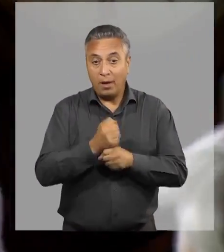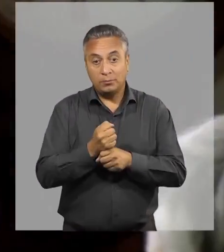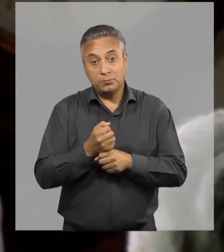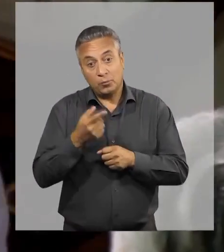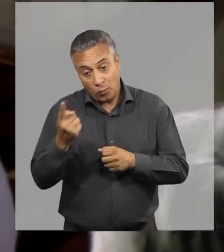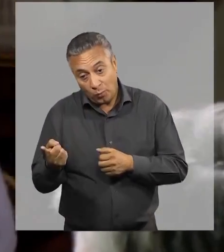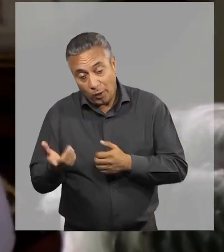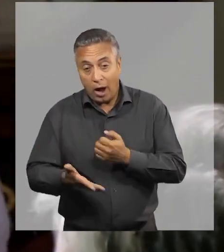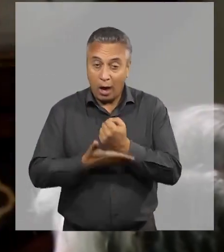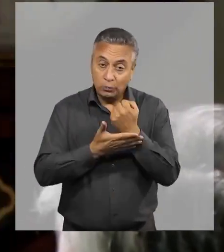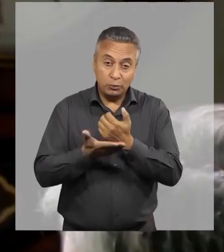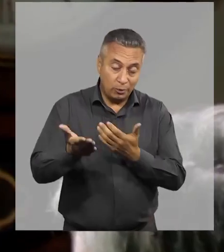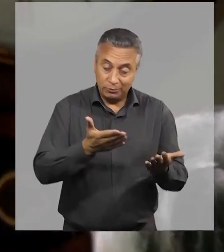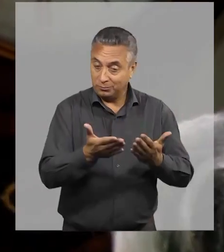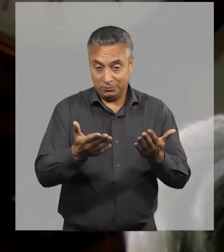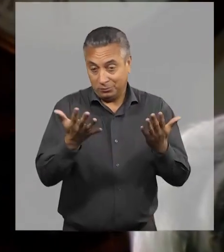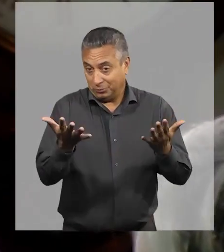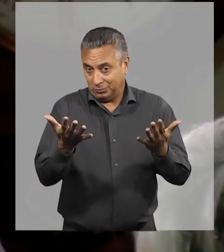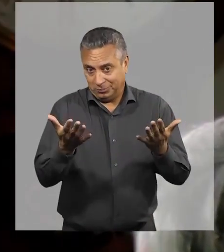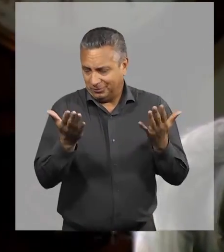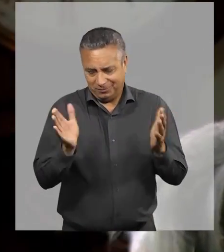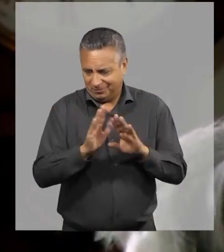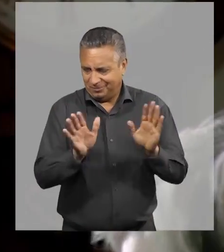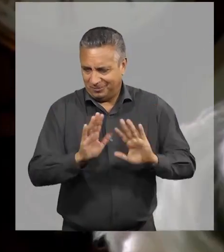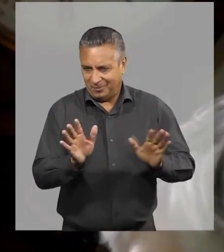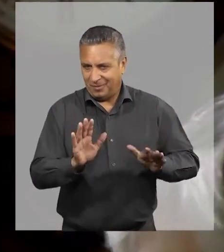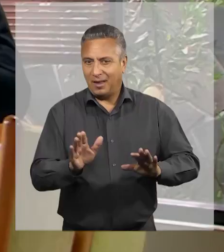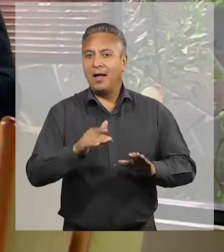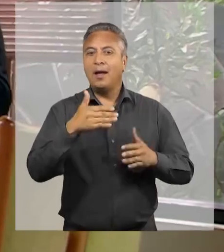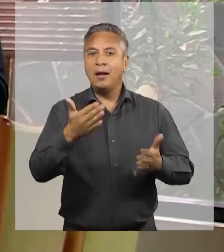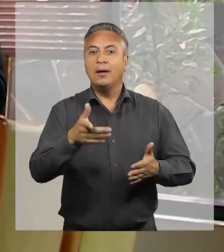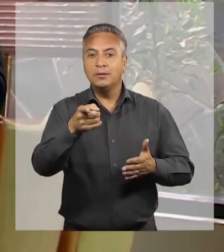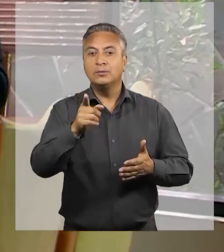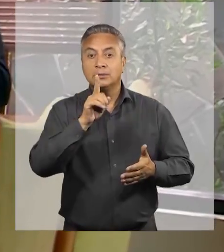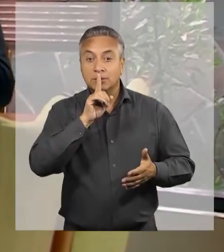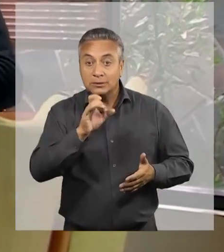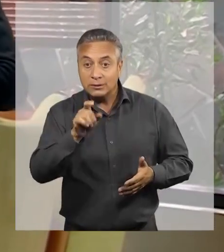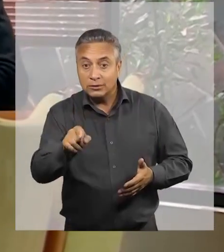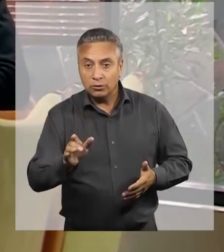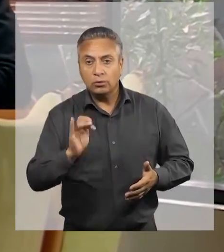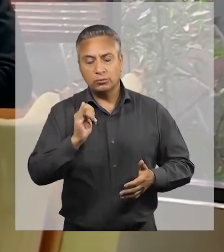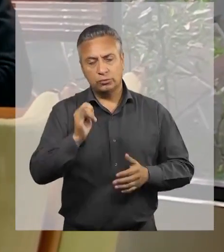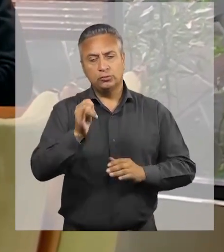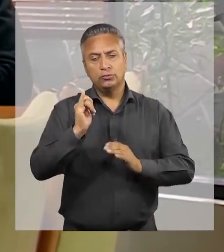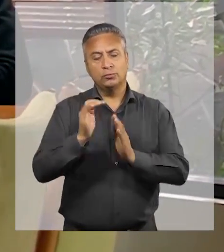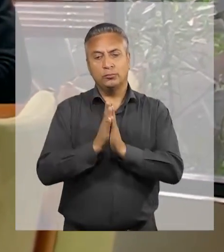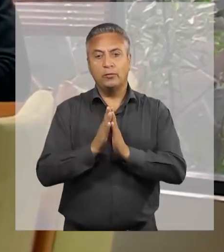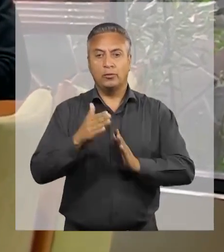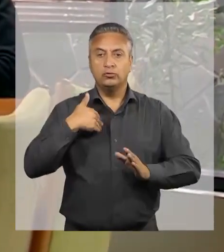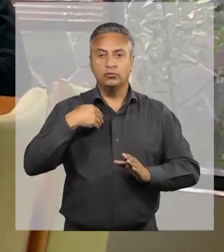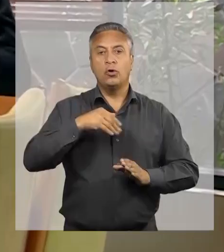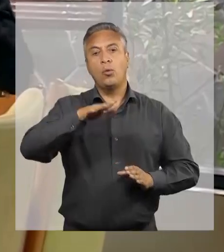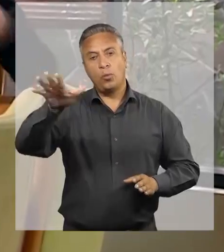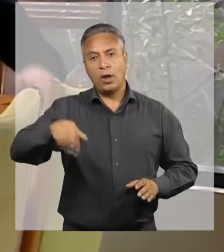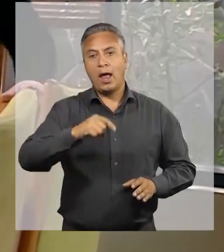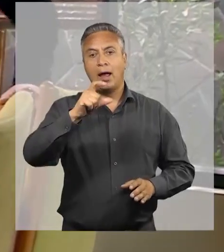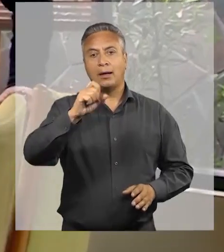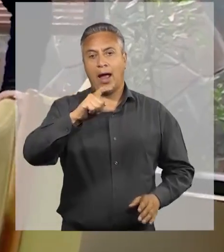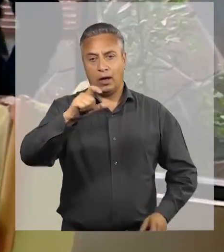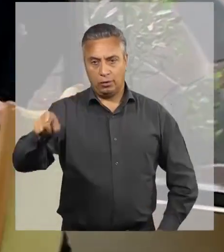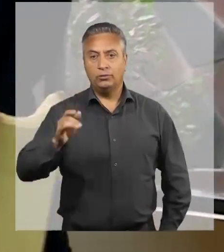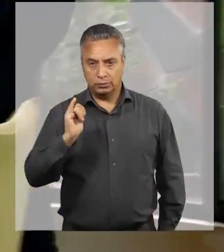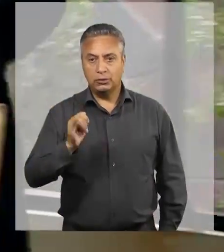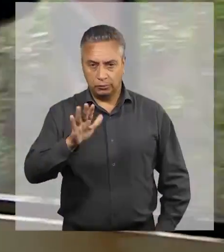gusta el trabajo. Además que una mano lava la otra y las dos lavan la cara, pues. ¿Tecito? Bueno, sí, porfa. Ya. Ah, voy a buscar a